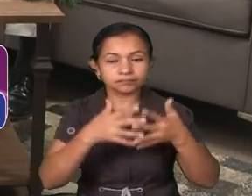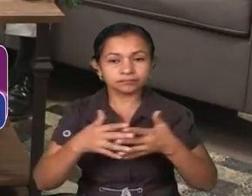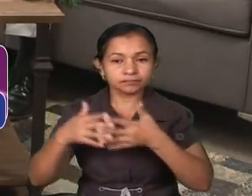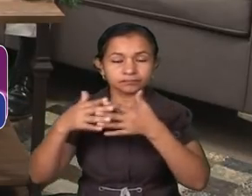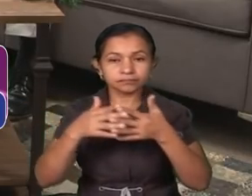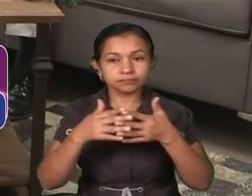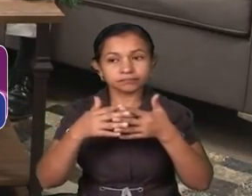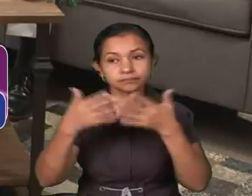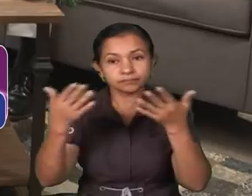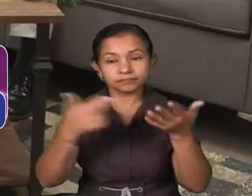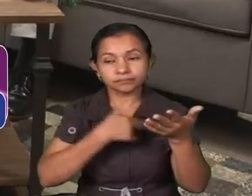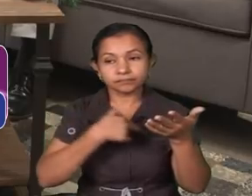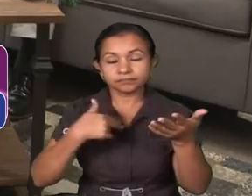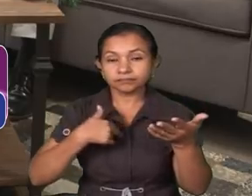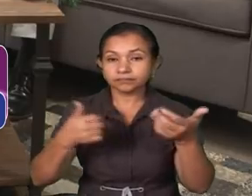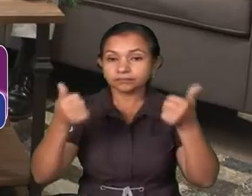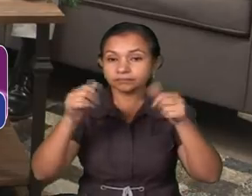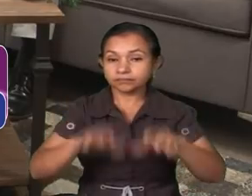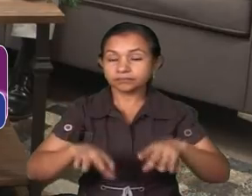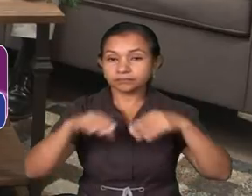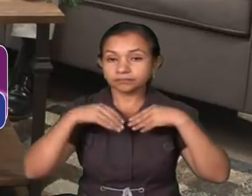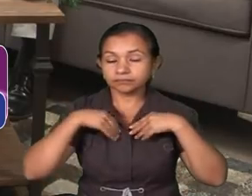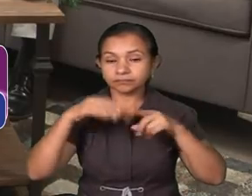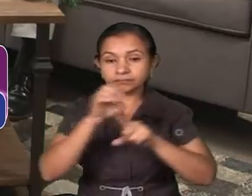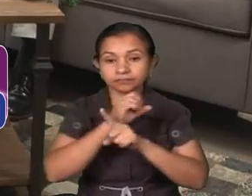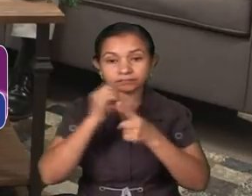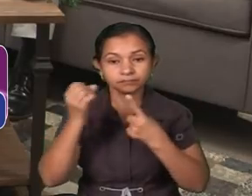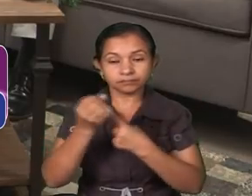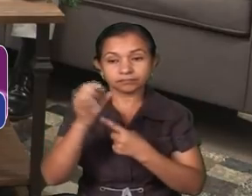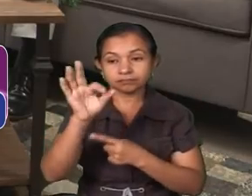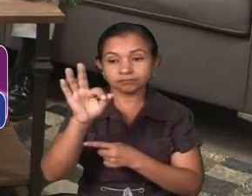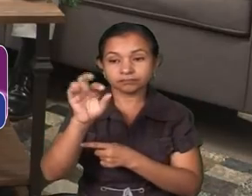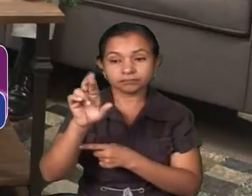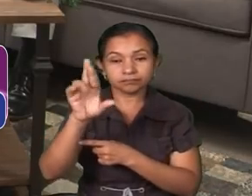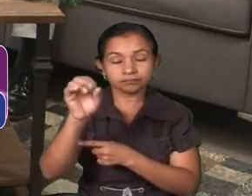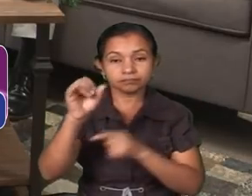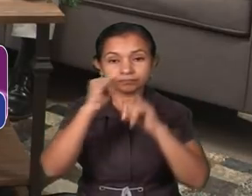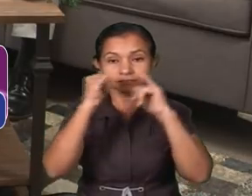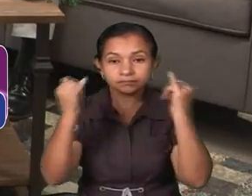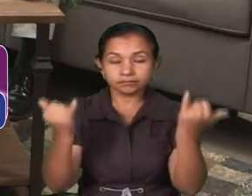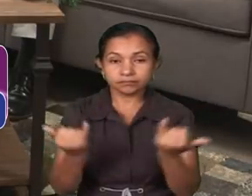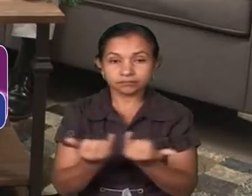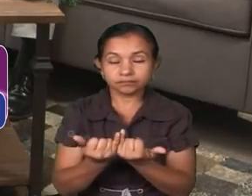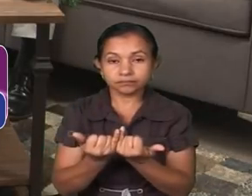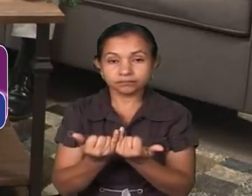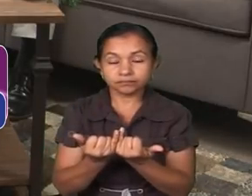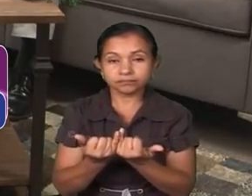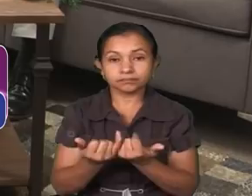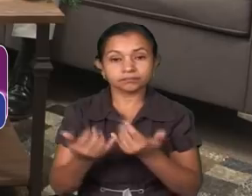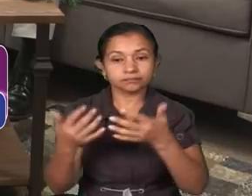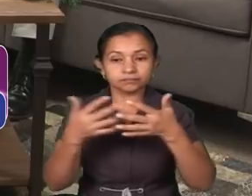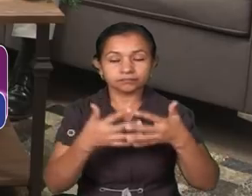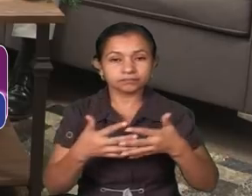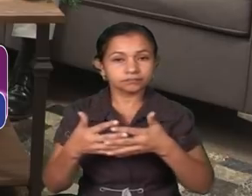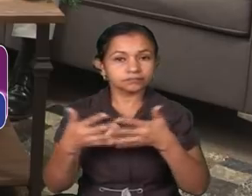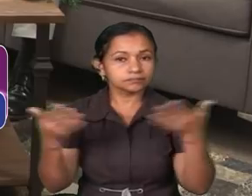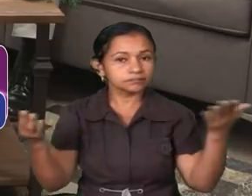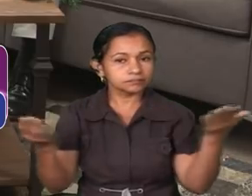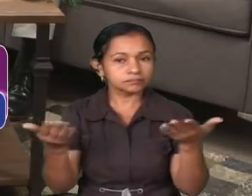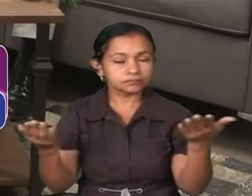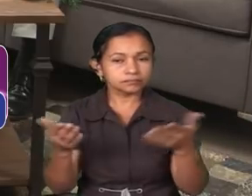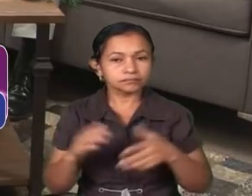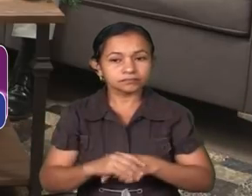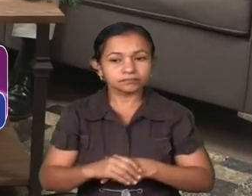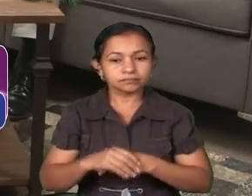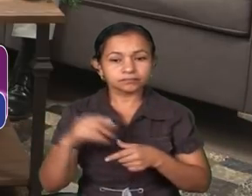que oportunamente han sido aprovechadas desde organismos y foros internacionales como lo es la Organización de los Estados Americanos.